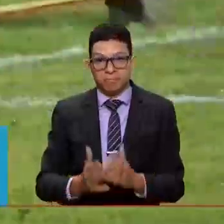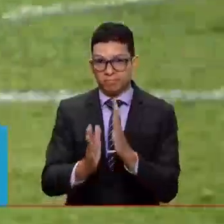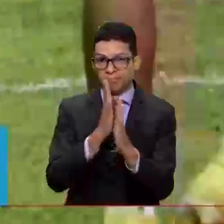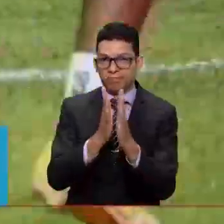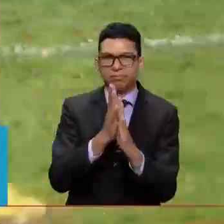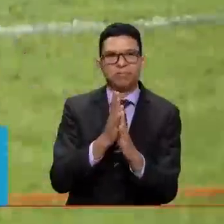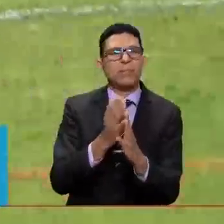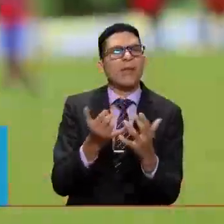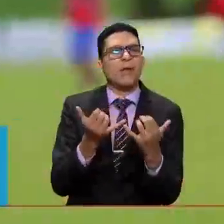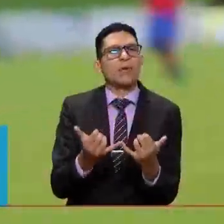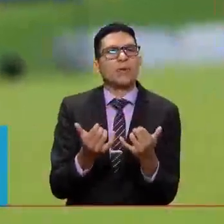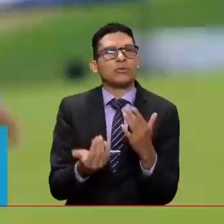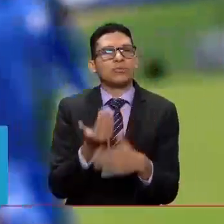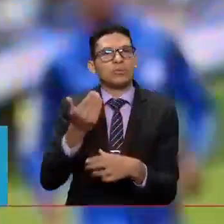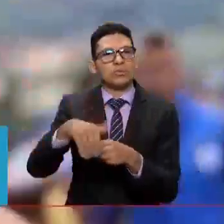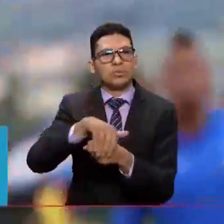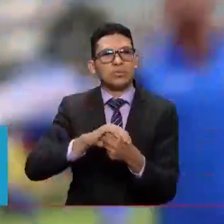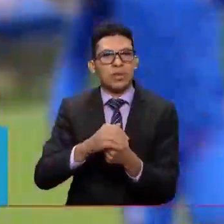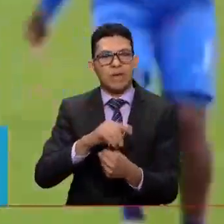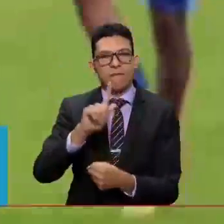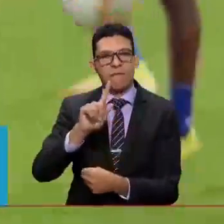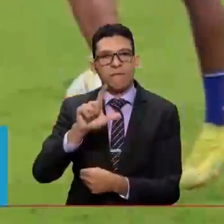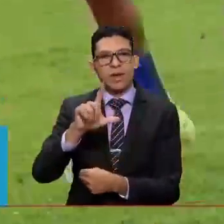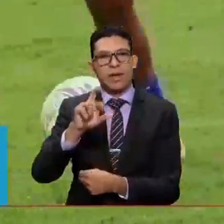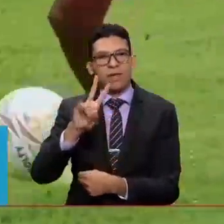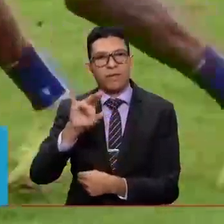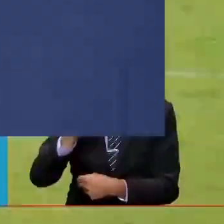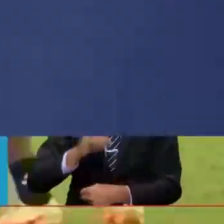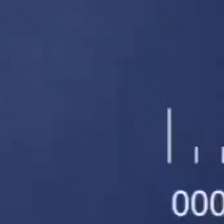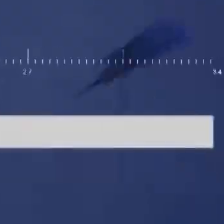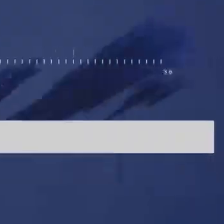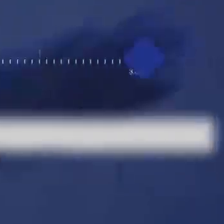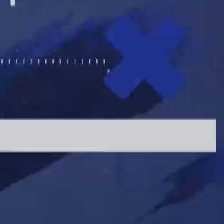sobre la actualidad, la situación de José Flavio Torres.